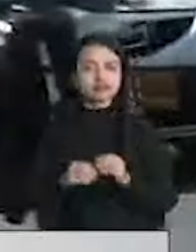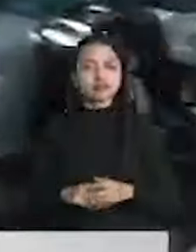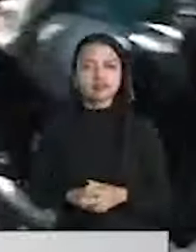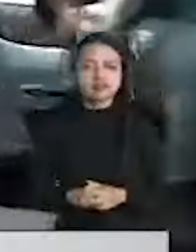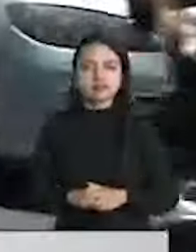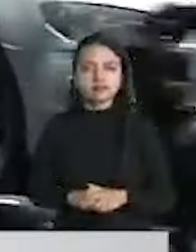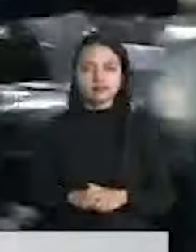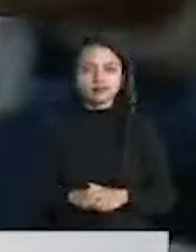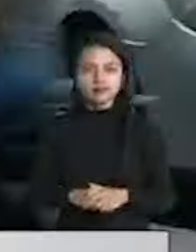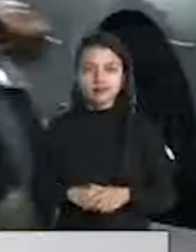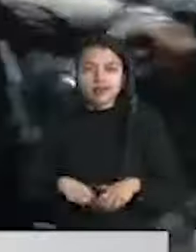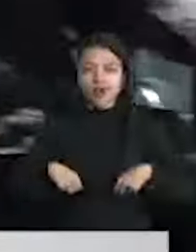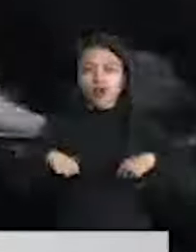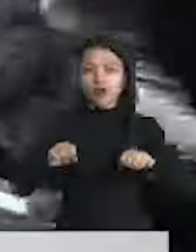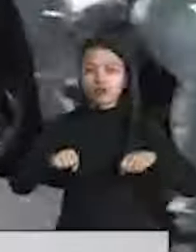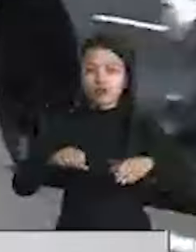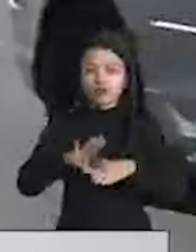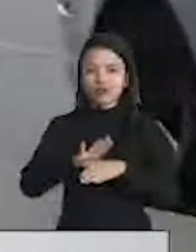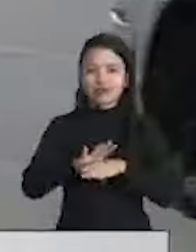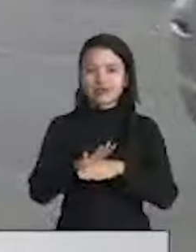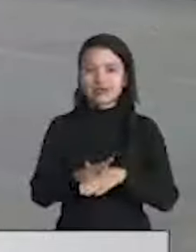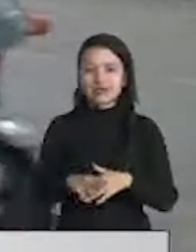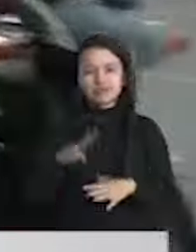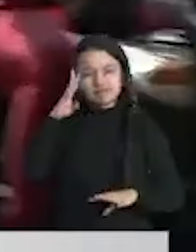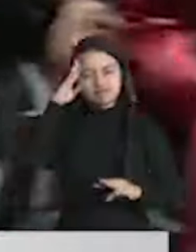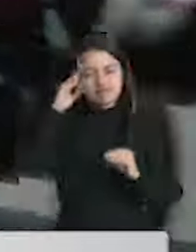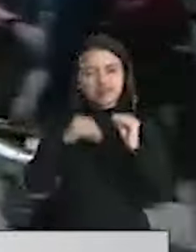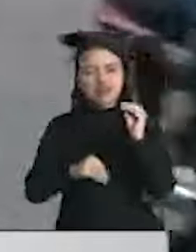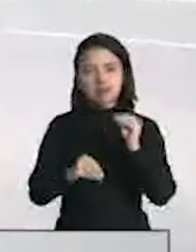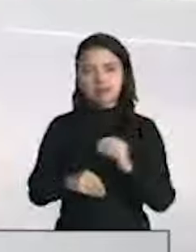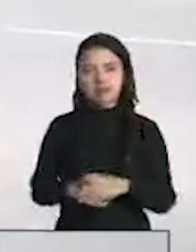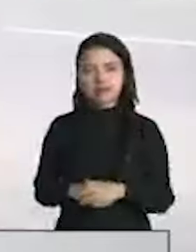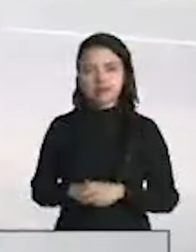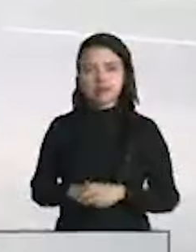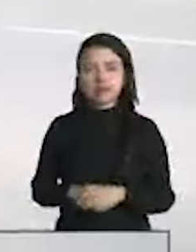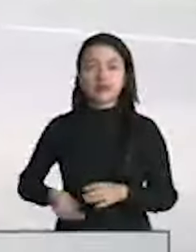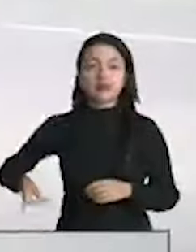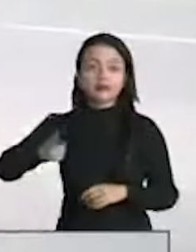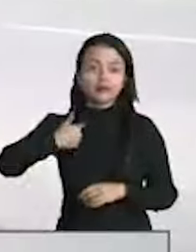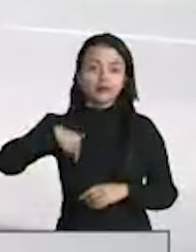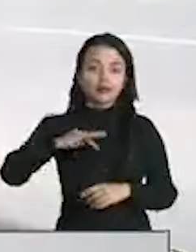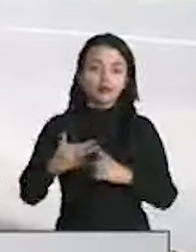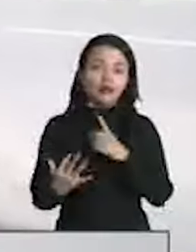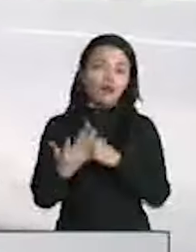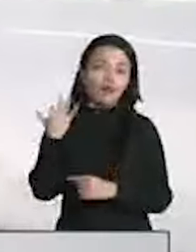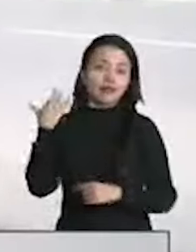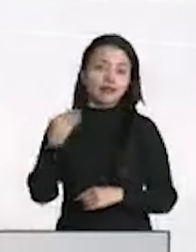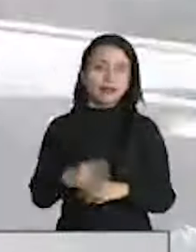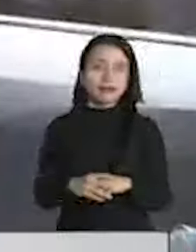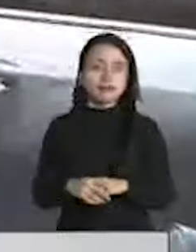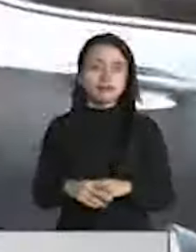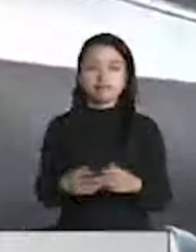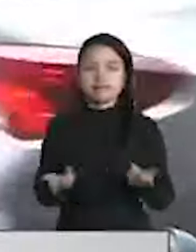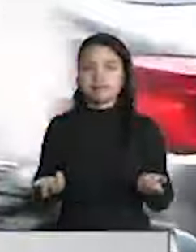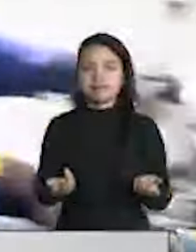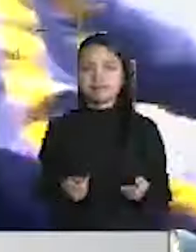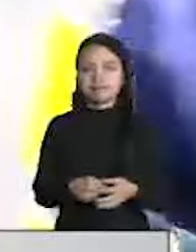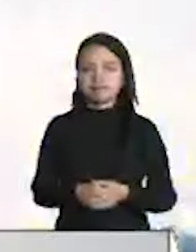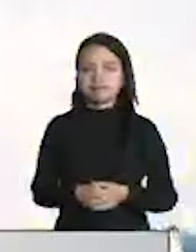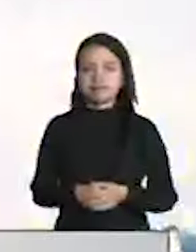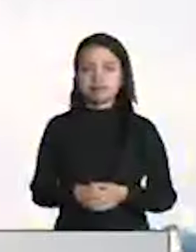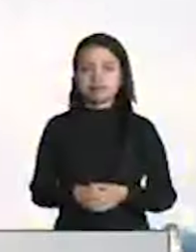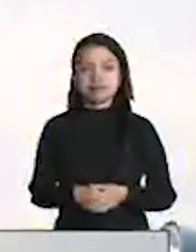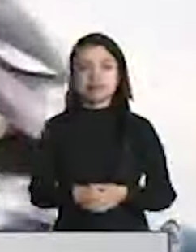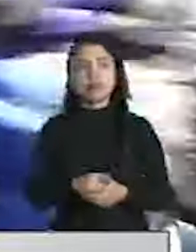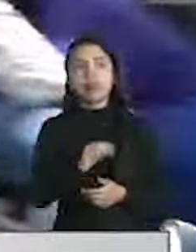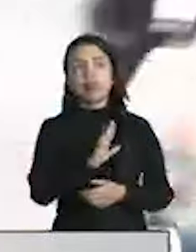parte, los mototaxistas han calificado la medida como injusta. Y estamos pagando nosotros esas consecuencias. Lo de los barrios dicen no